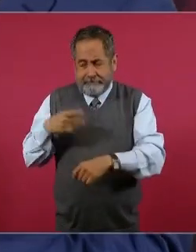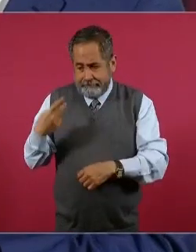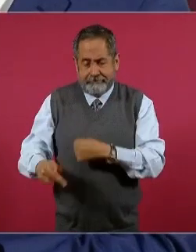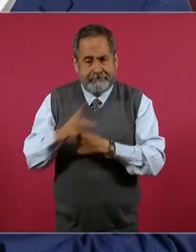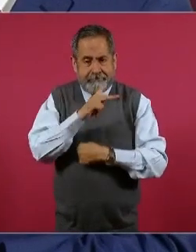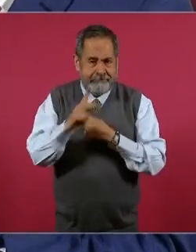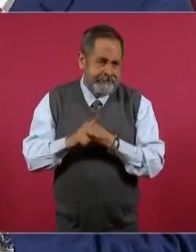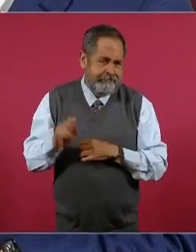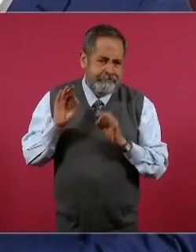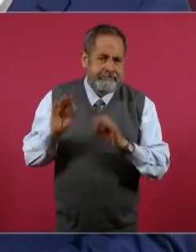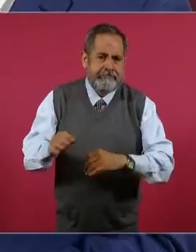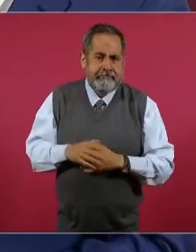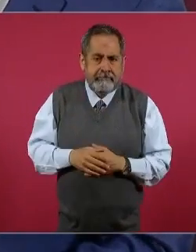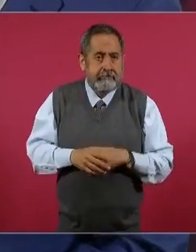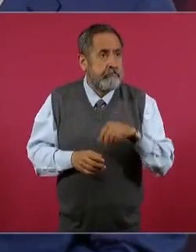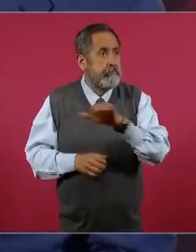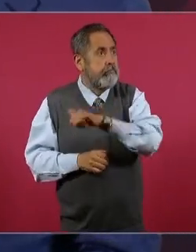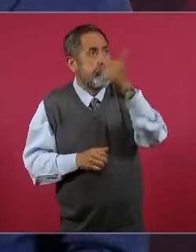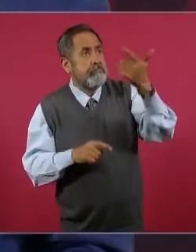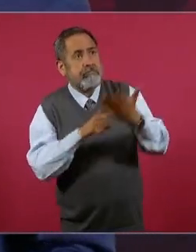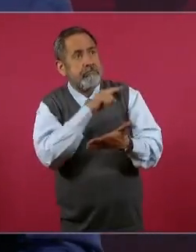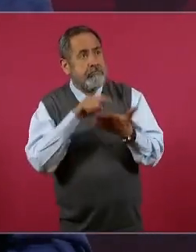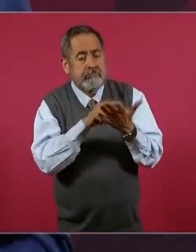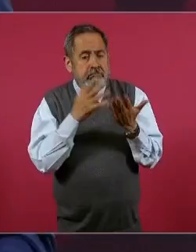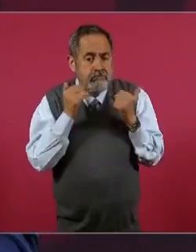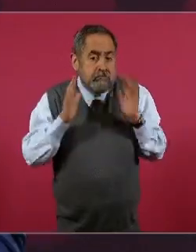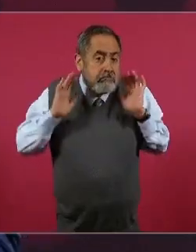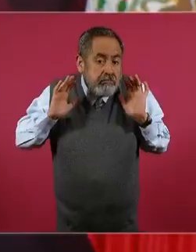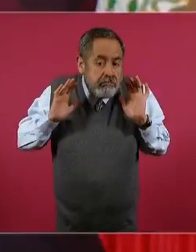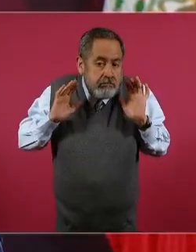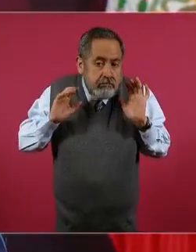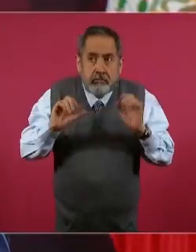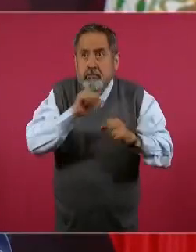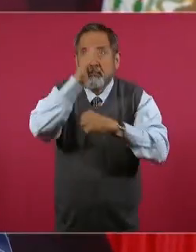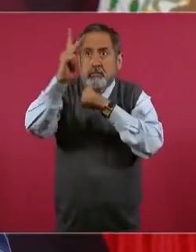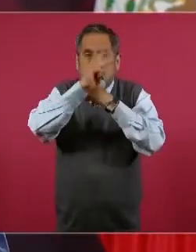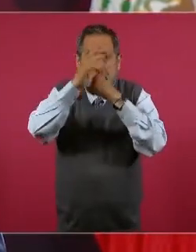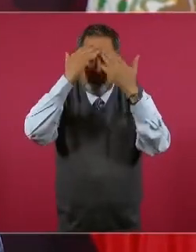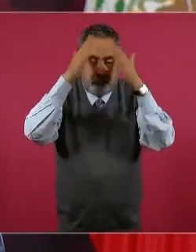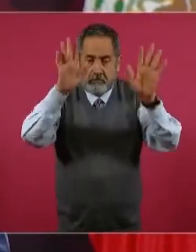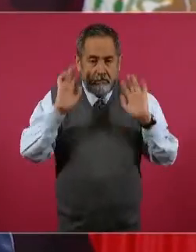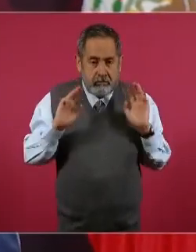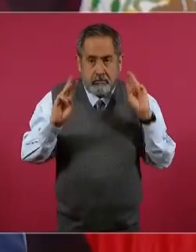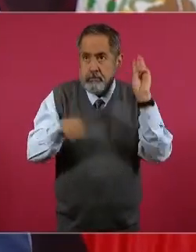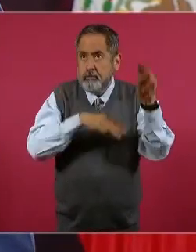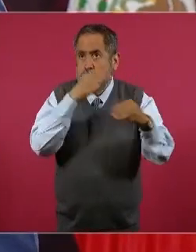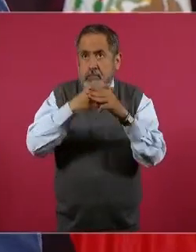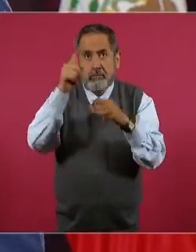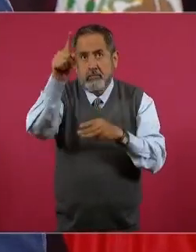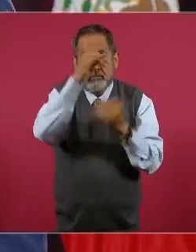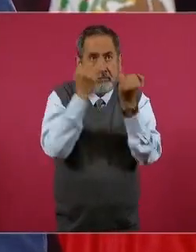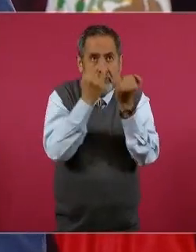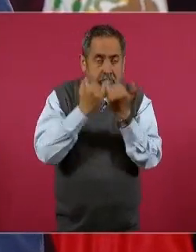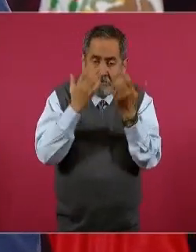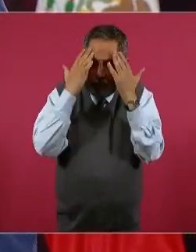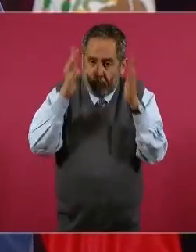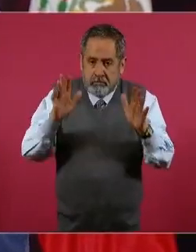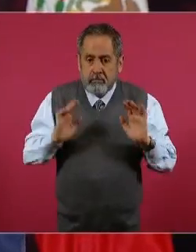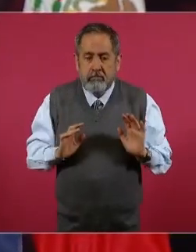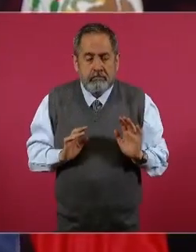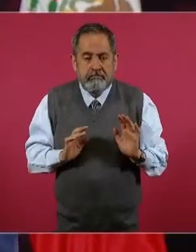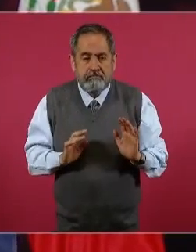país. Eso no se da, o a lo mejor en algunos países del mundo.